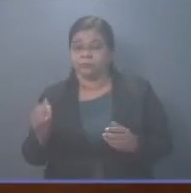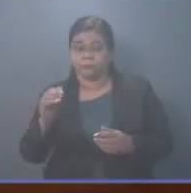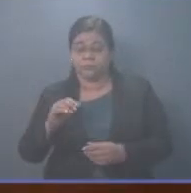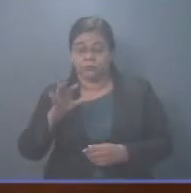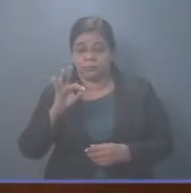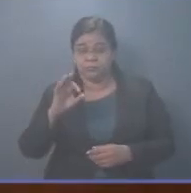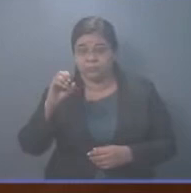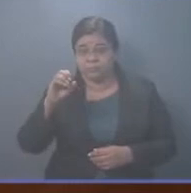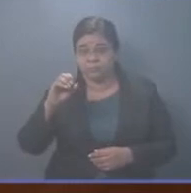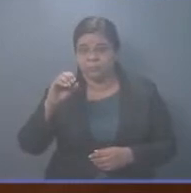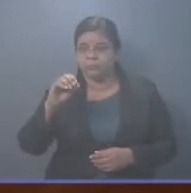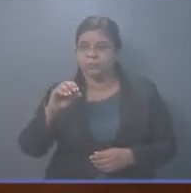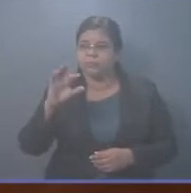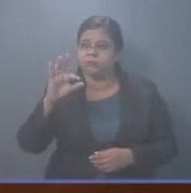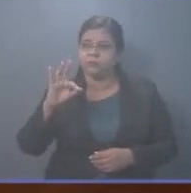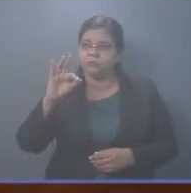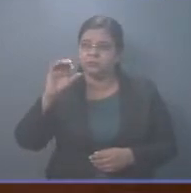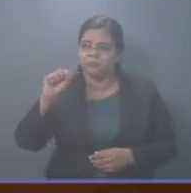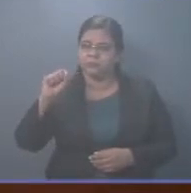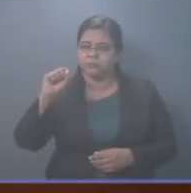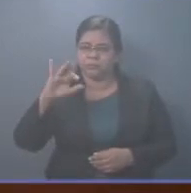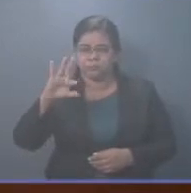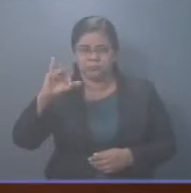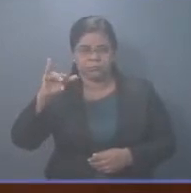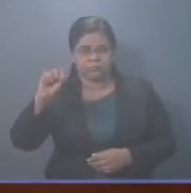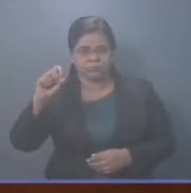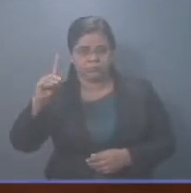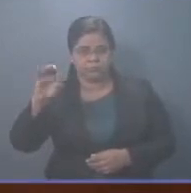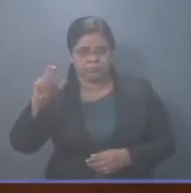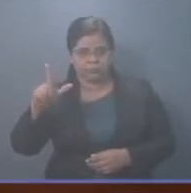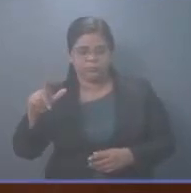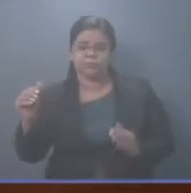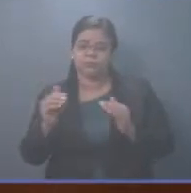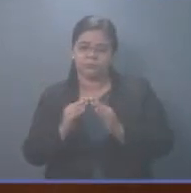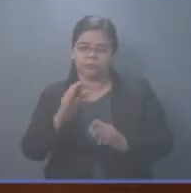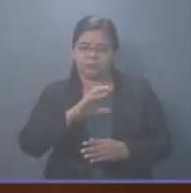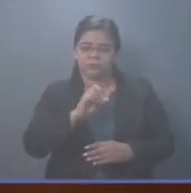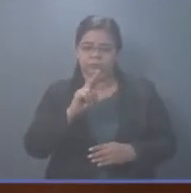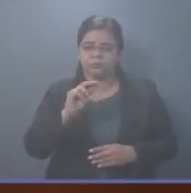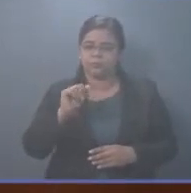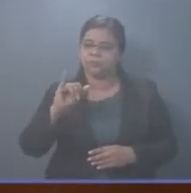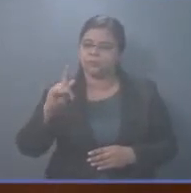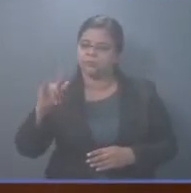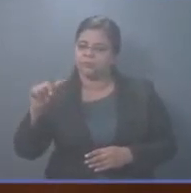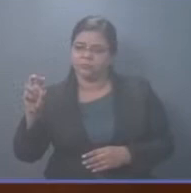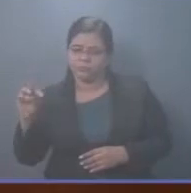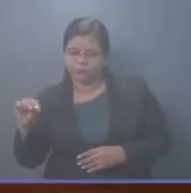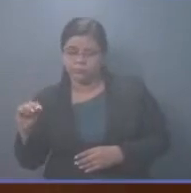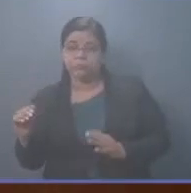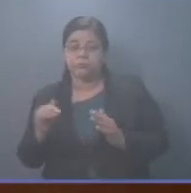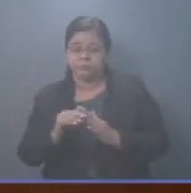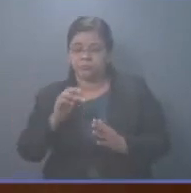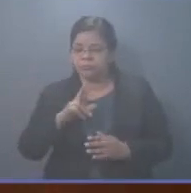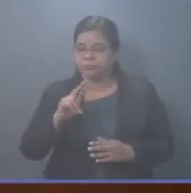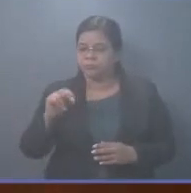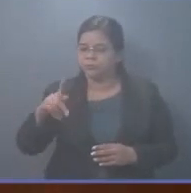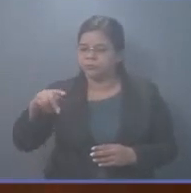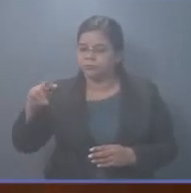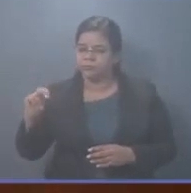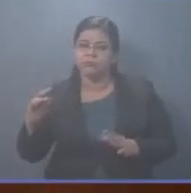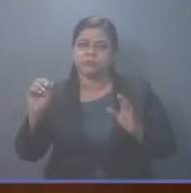de Inversión Social para el Desarrollo Local, en coordinación con el CONAIPAM y el Registro Nacional de las Personas Naturales, elaborará